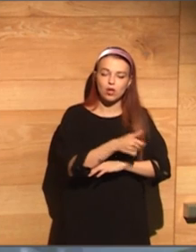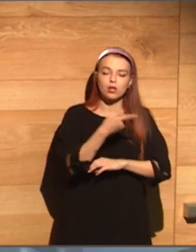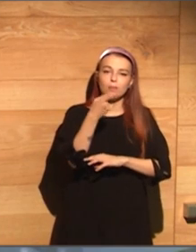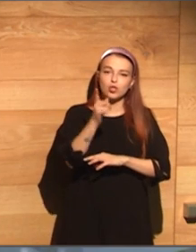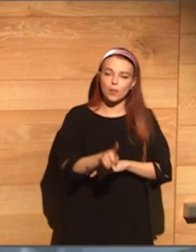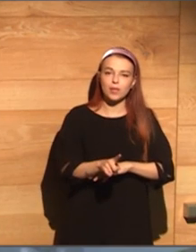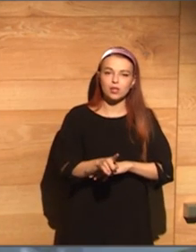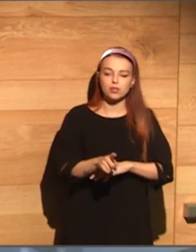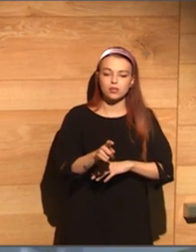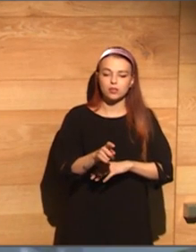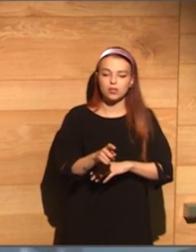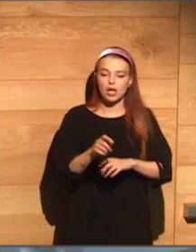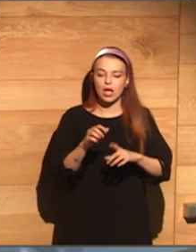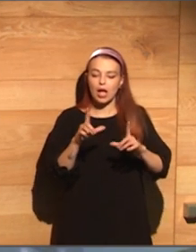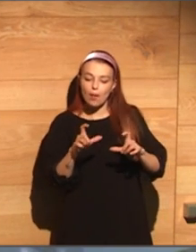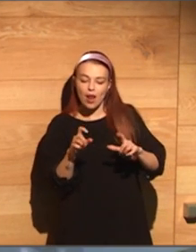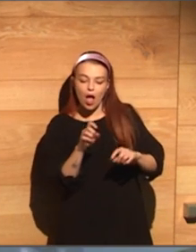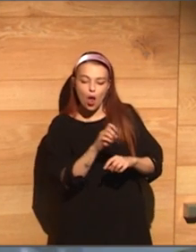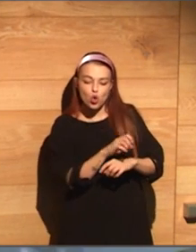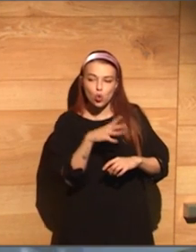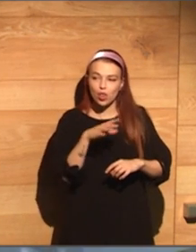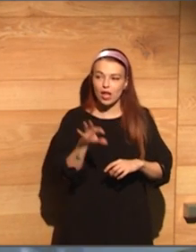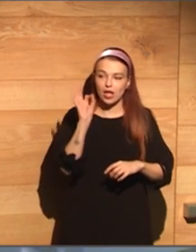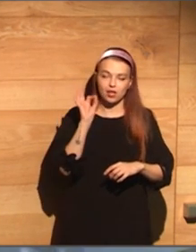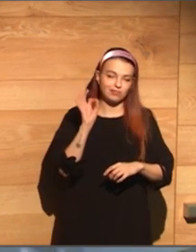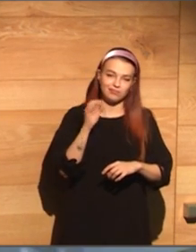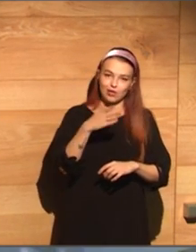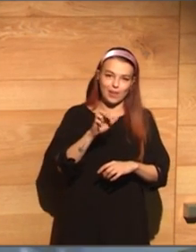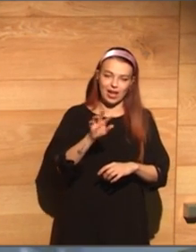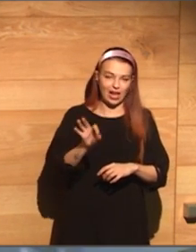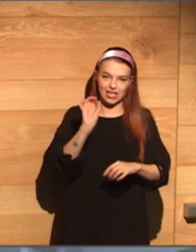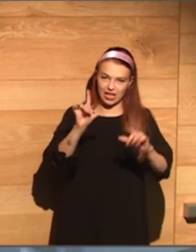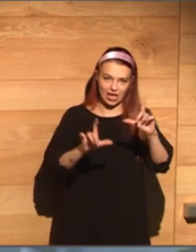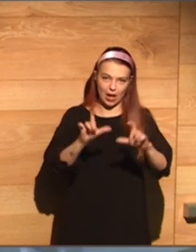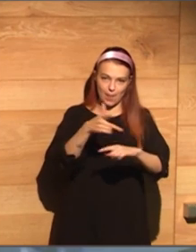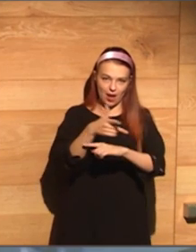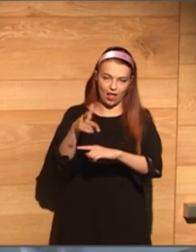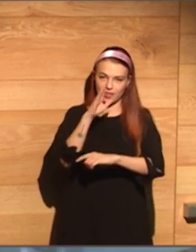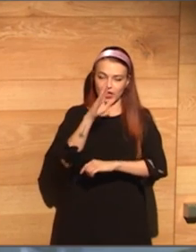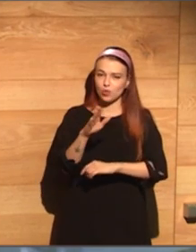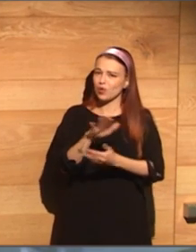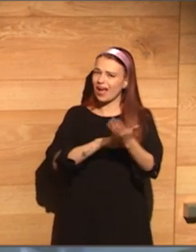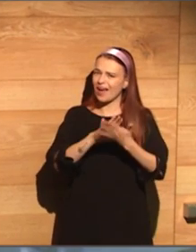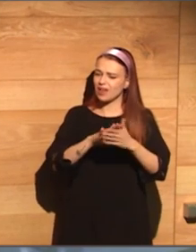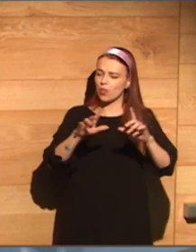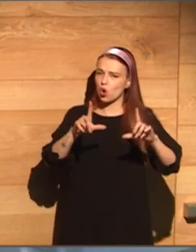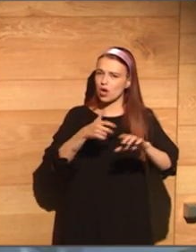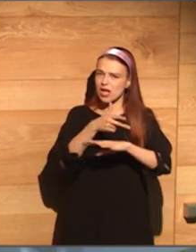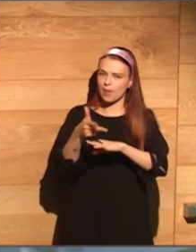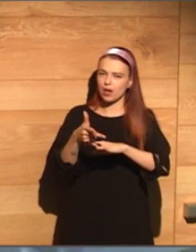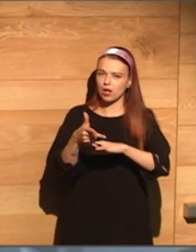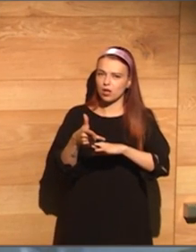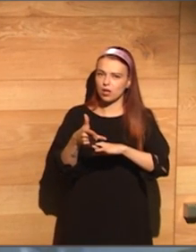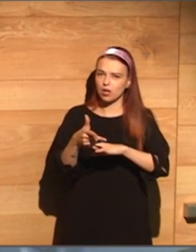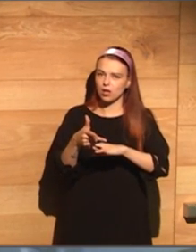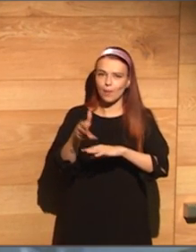cámara o luz. Berlanga elegía cámara sin ninguna duda, pero en términos de cámara es impresionante la